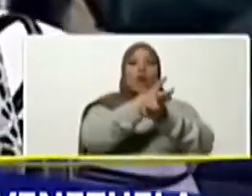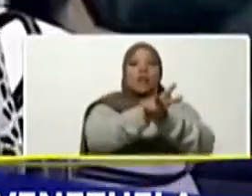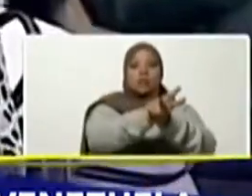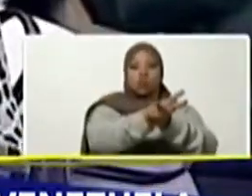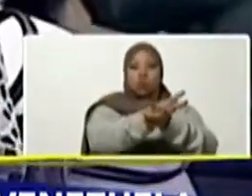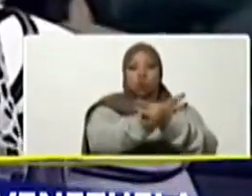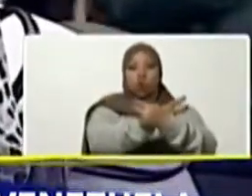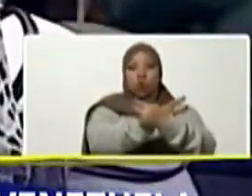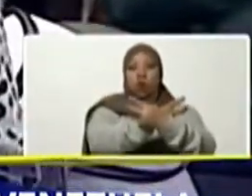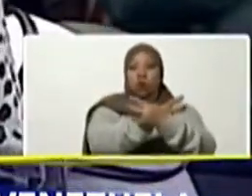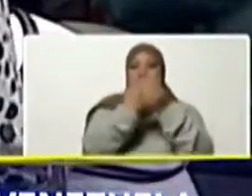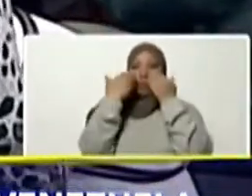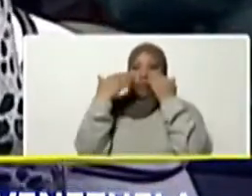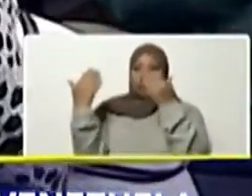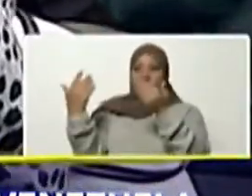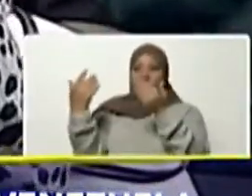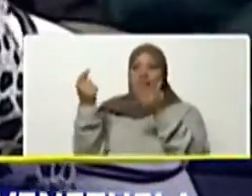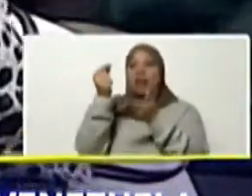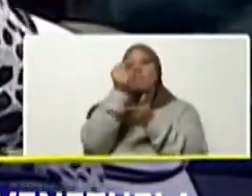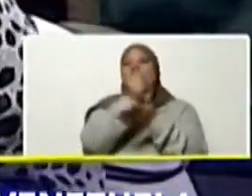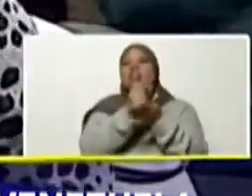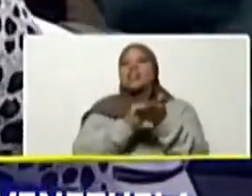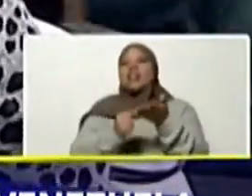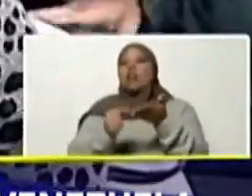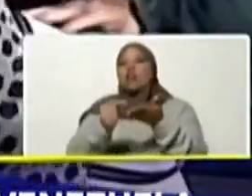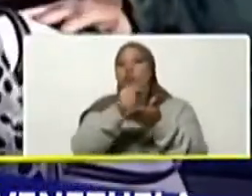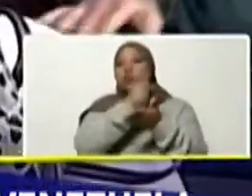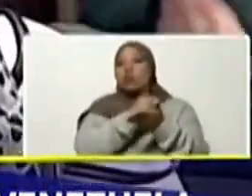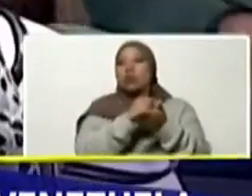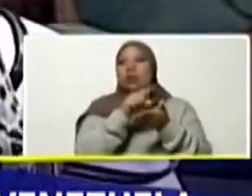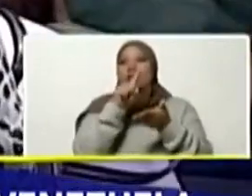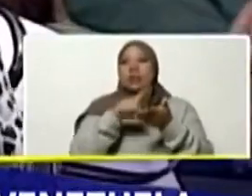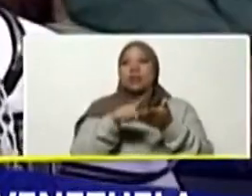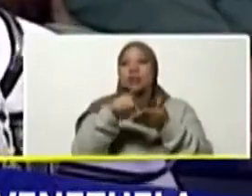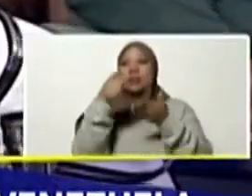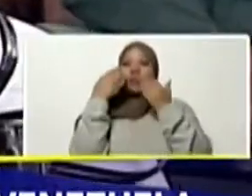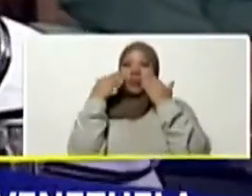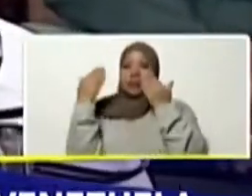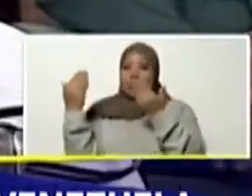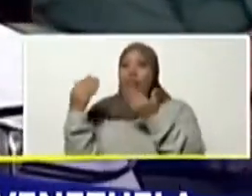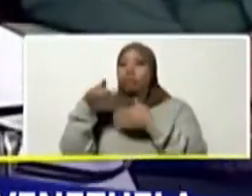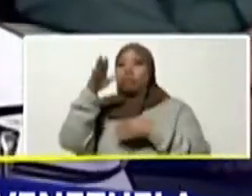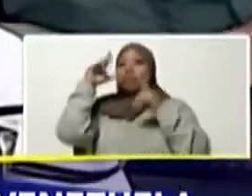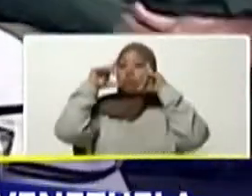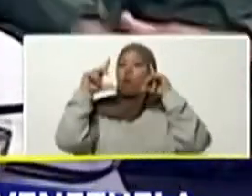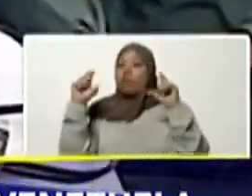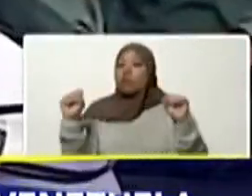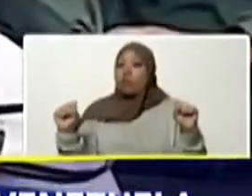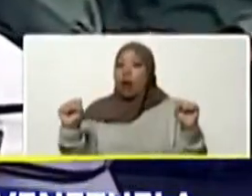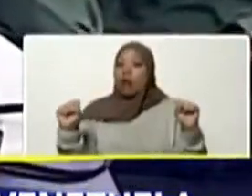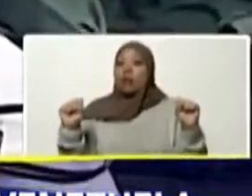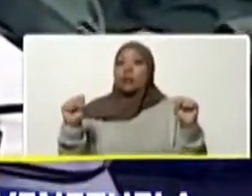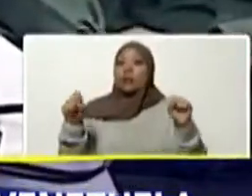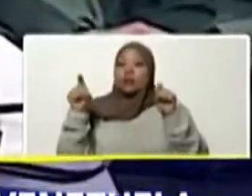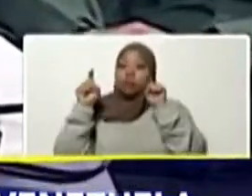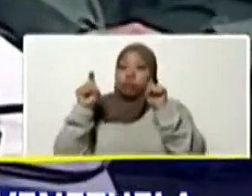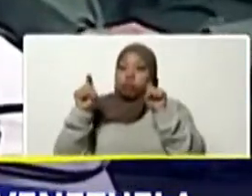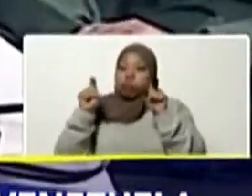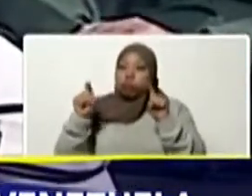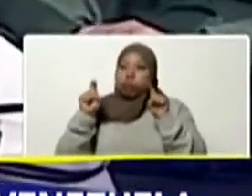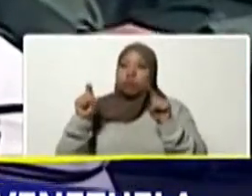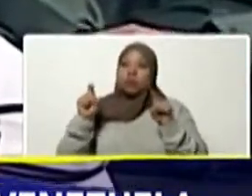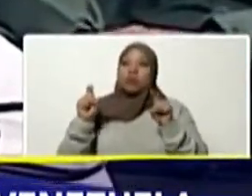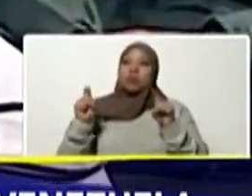Arqueóloga, madre arqueóloga. formadora de generaciones de arqueólogos en